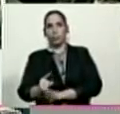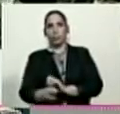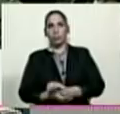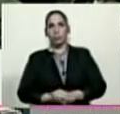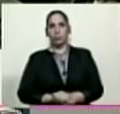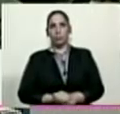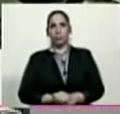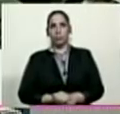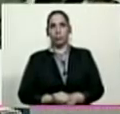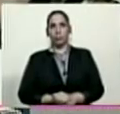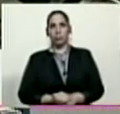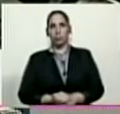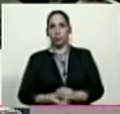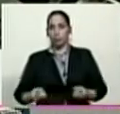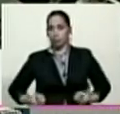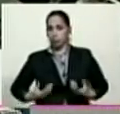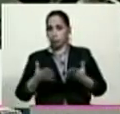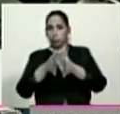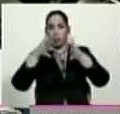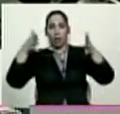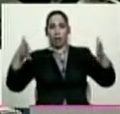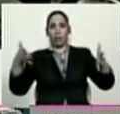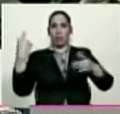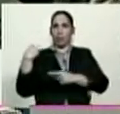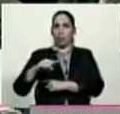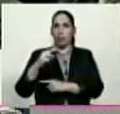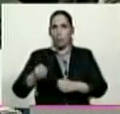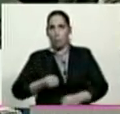y expresada en lo más grande que puede tener